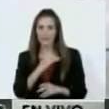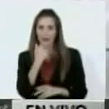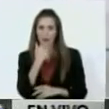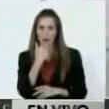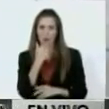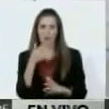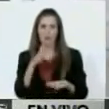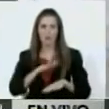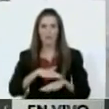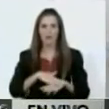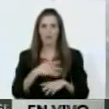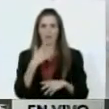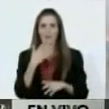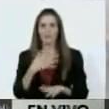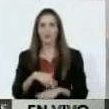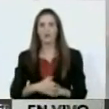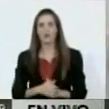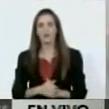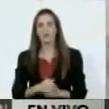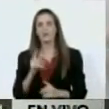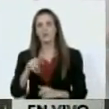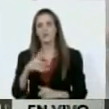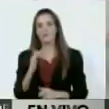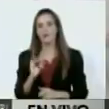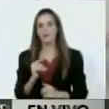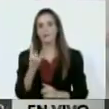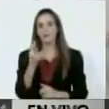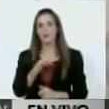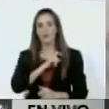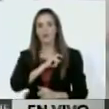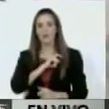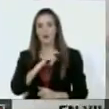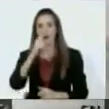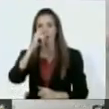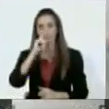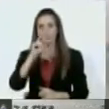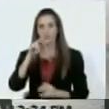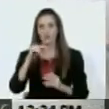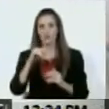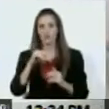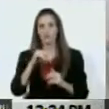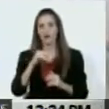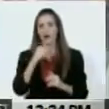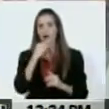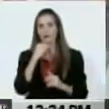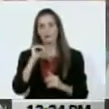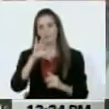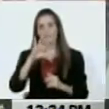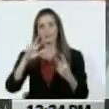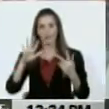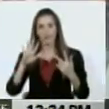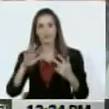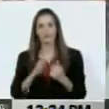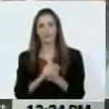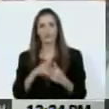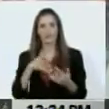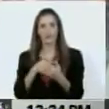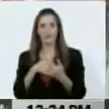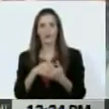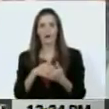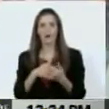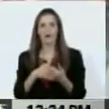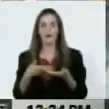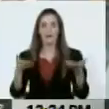algo porque Pérez Arcaiz estuvo... el primero de enero del año 58, alzado contra Pérez Jiménez,